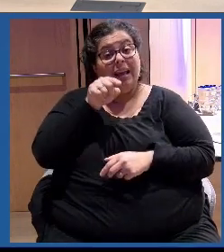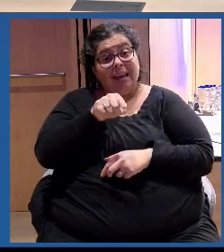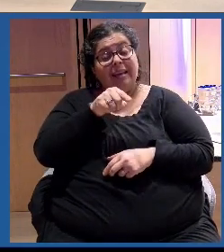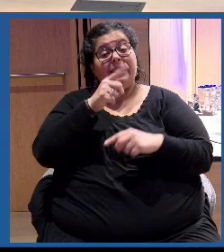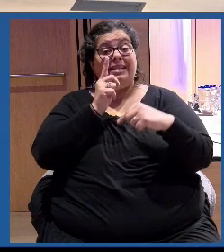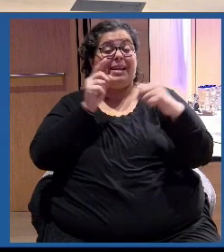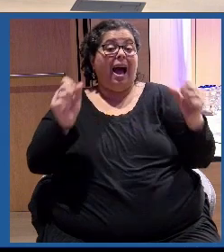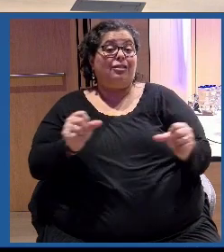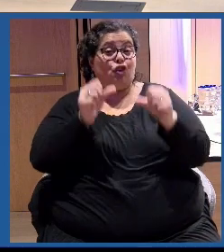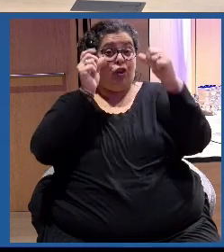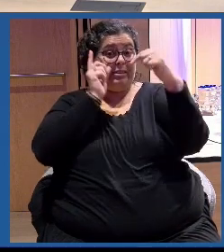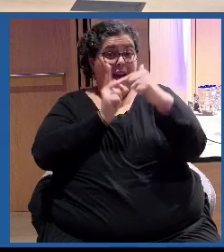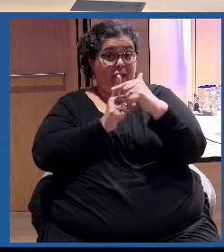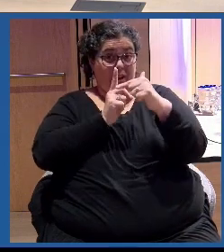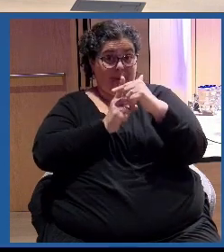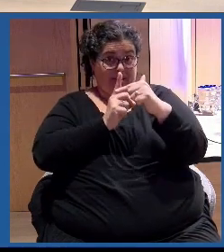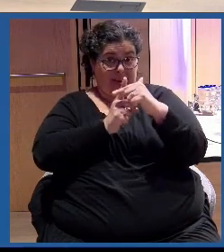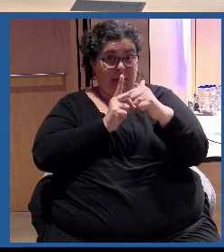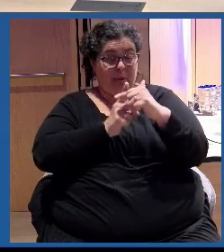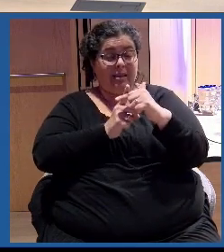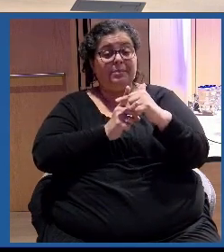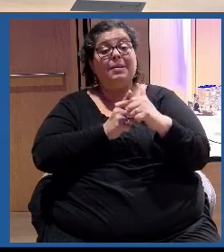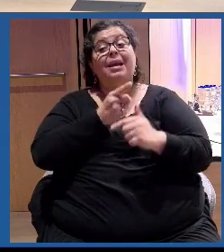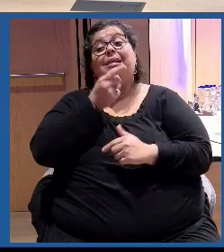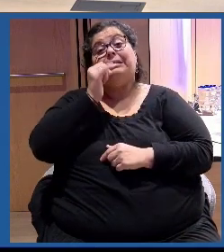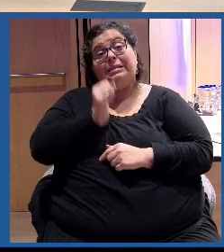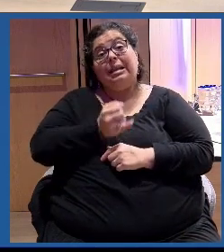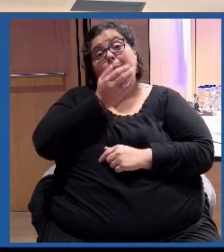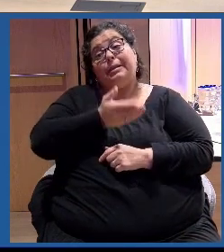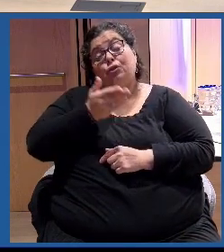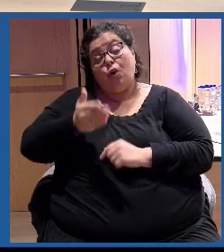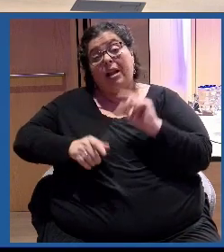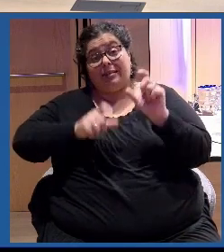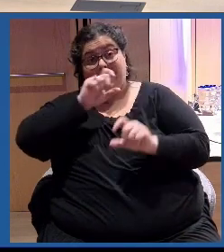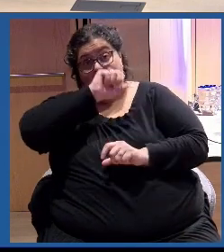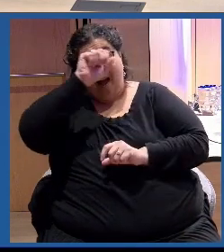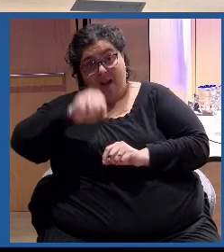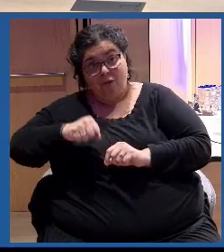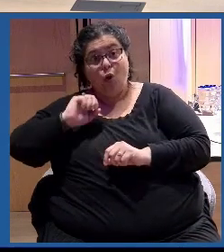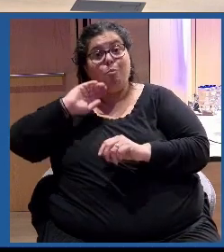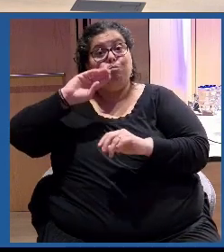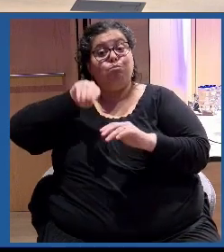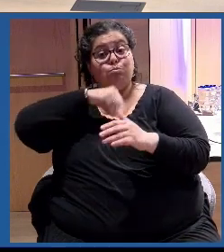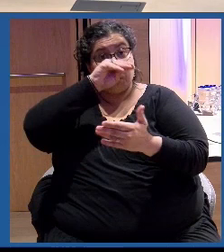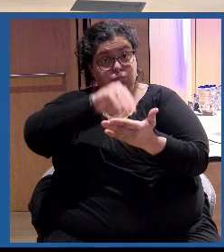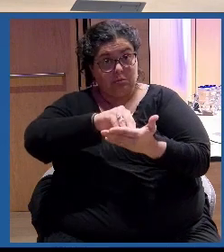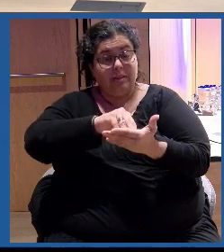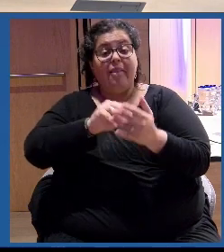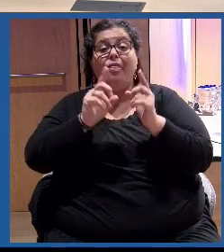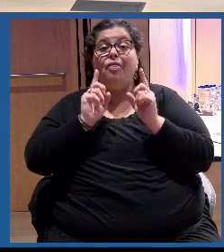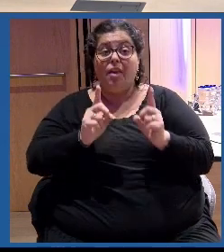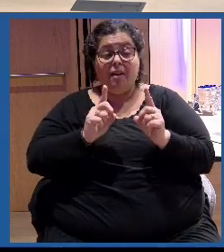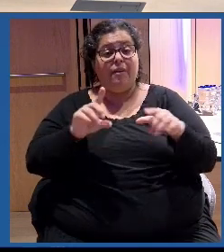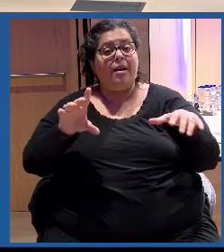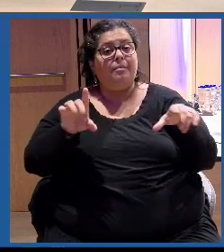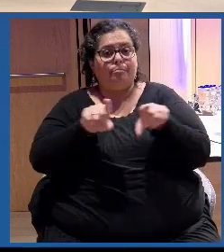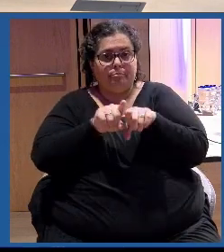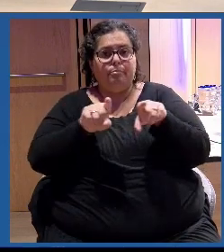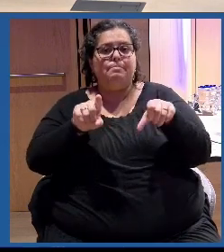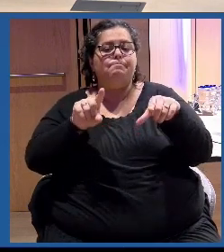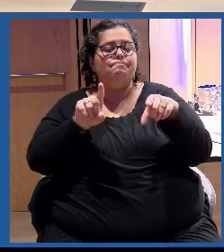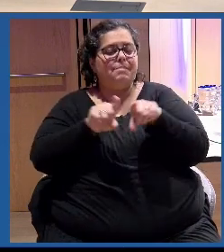afirmativas, quienes, las personas afrodescendientes, se postulan a estas acciones afirmativas, deben de reunir las mismas